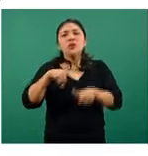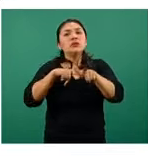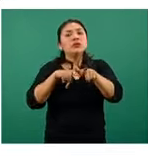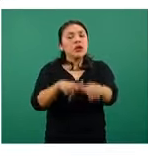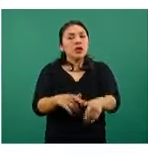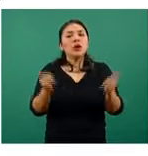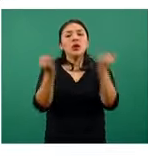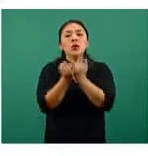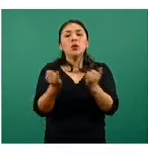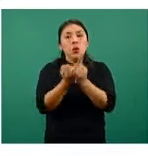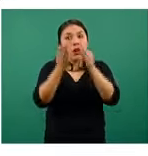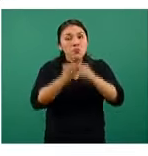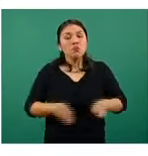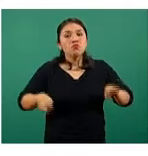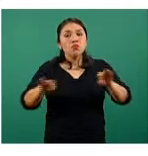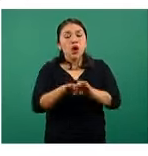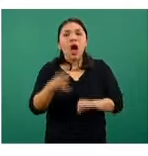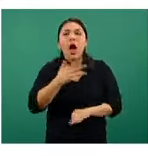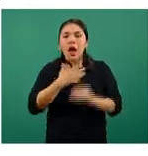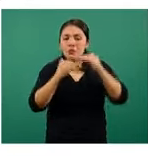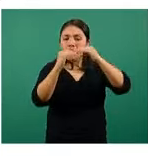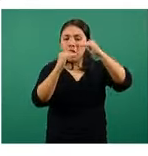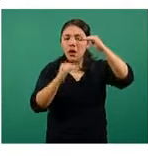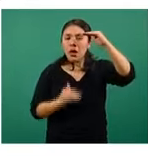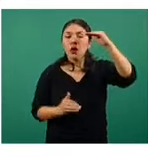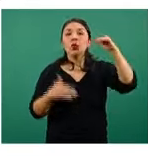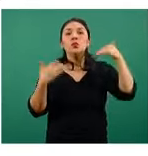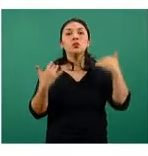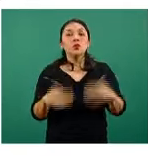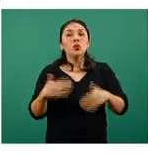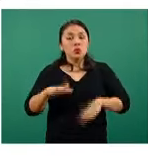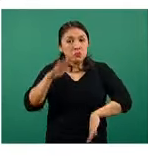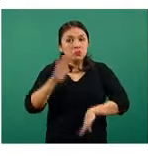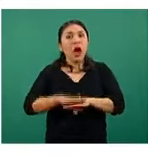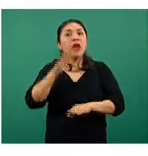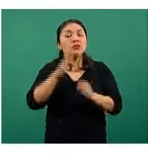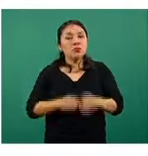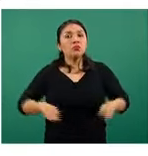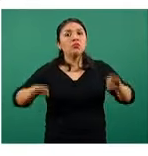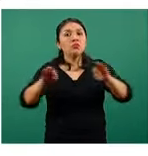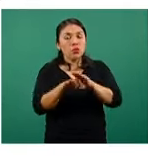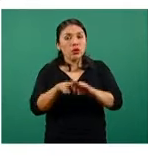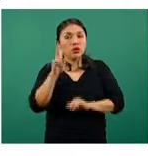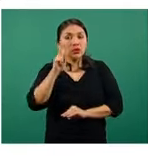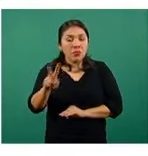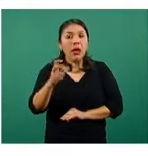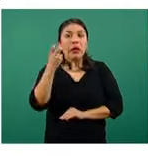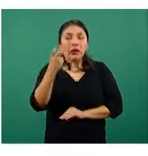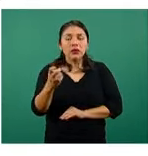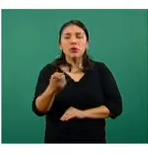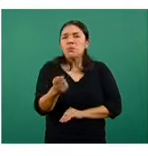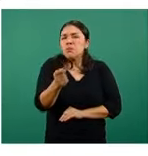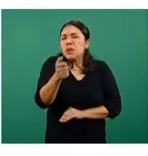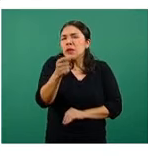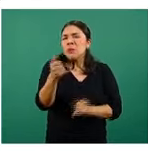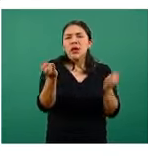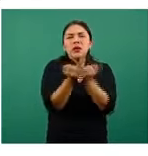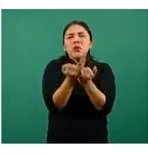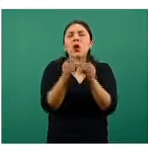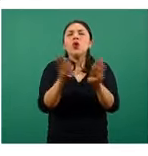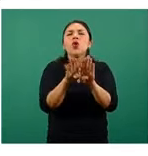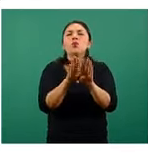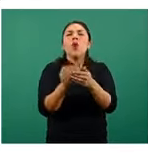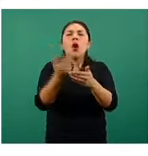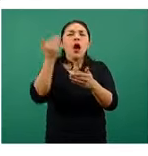continúa siendo importante, es decir, tiene una magnitud bastante relevante, similar, digamos, a las que hemos